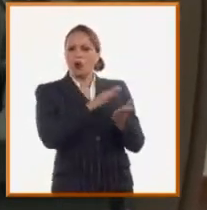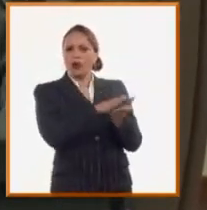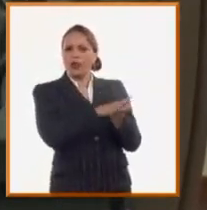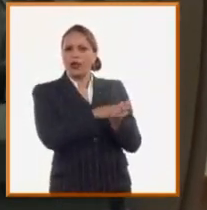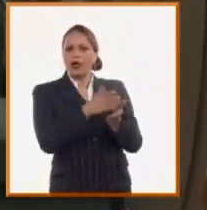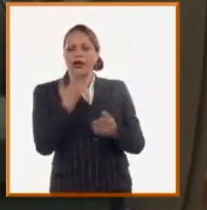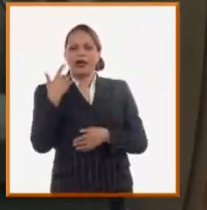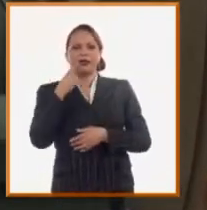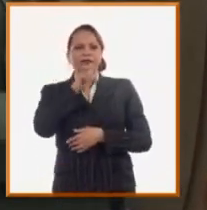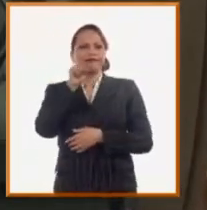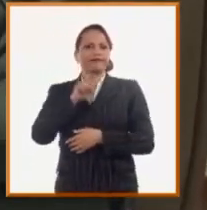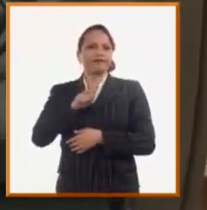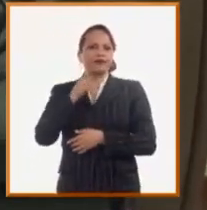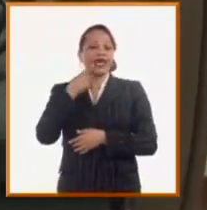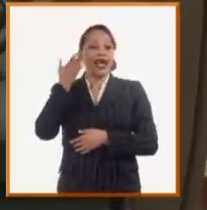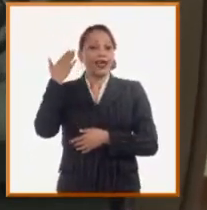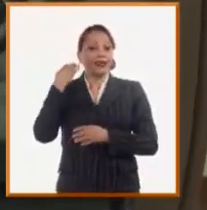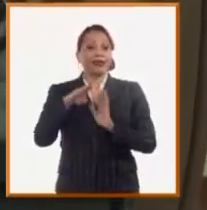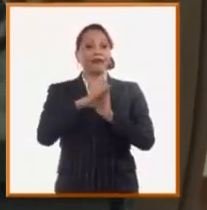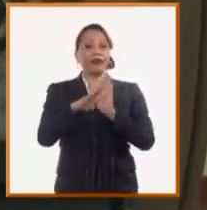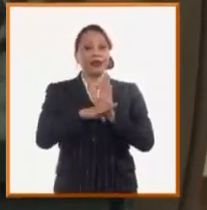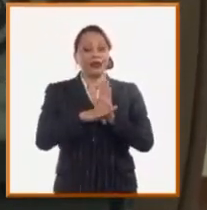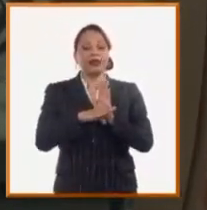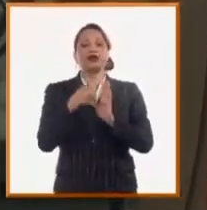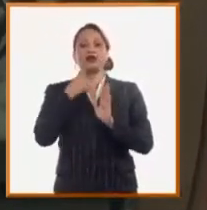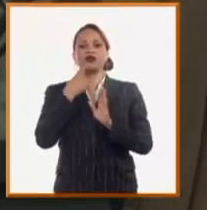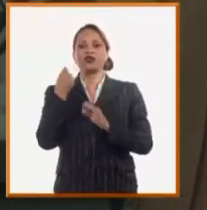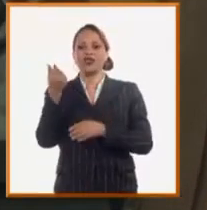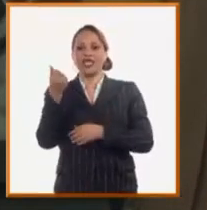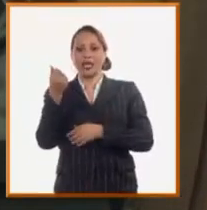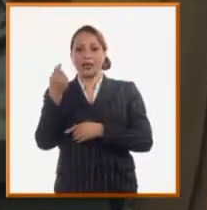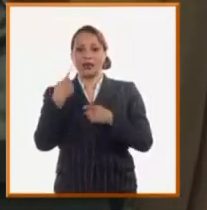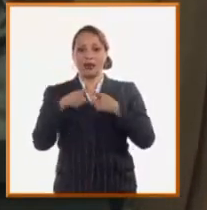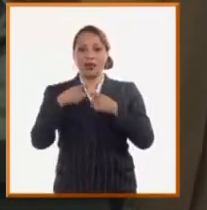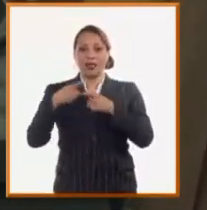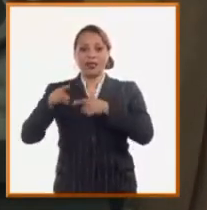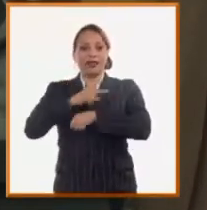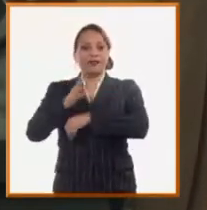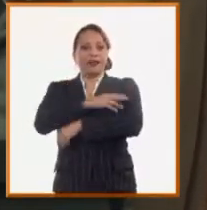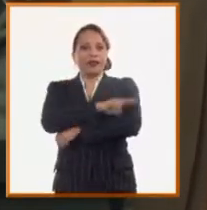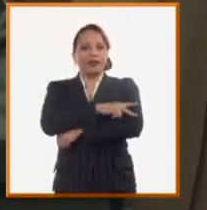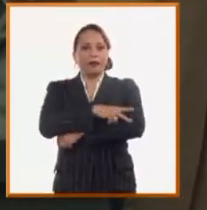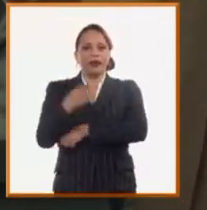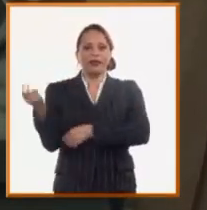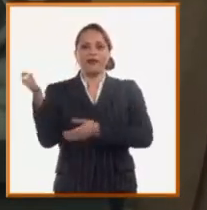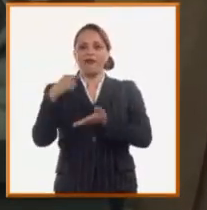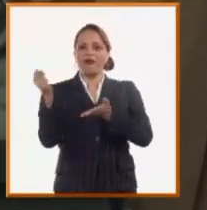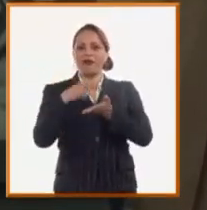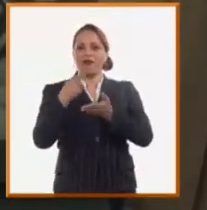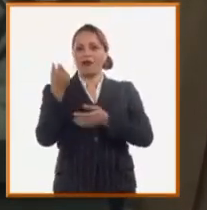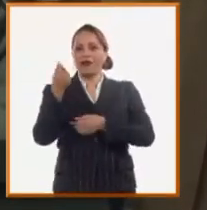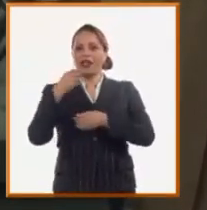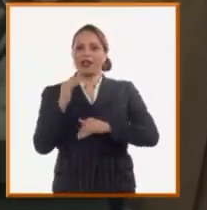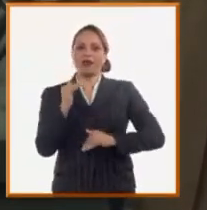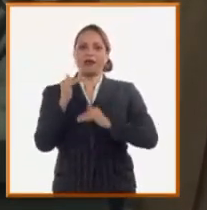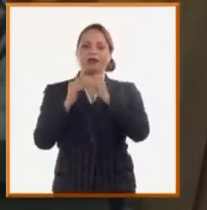Antes de recrudecer las medidas, nosotros entraban remesas en cantidades importantes, en miles de millones de remesas.